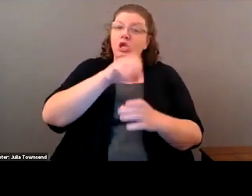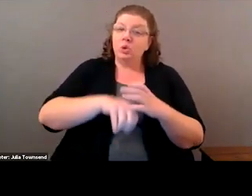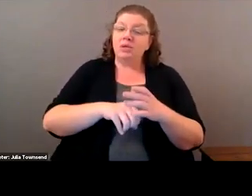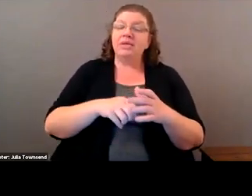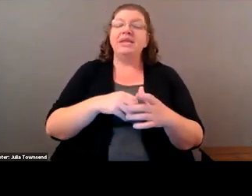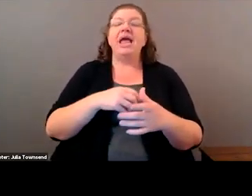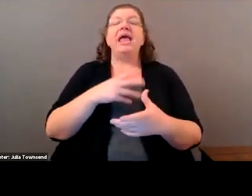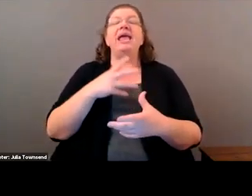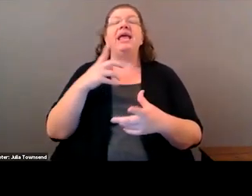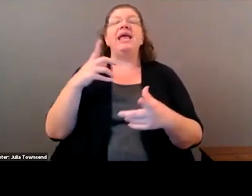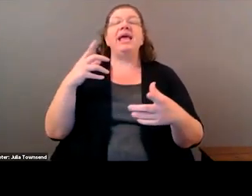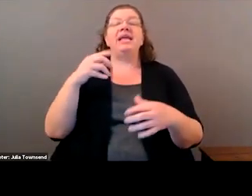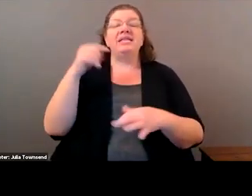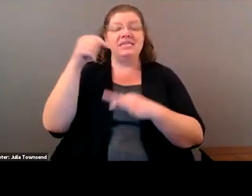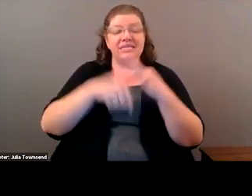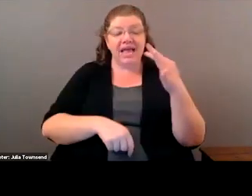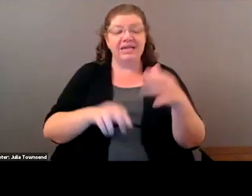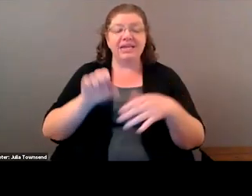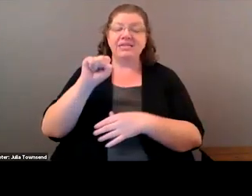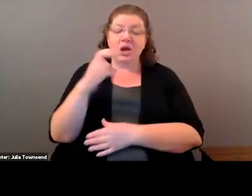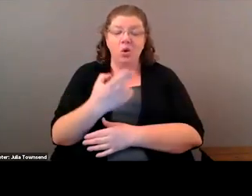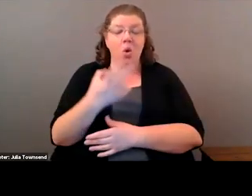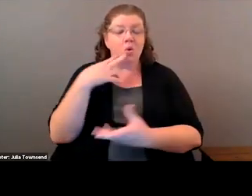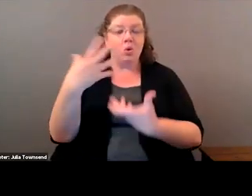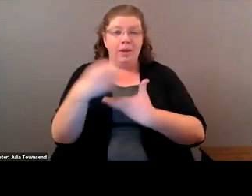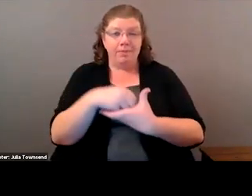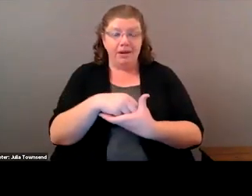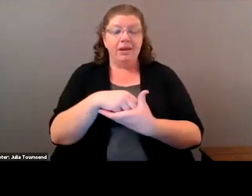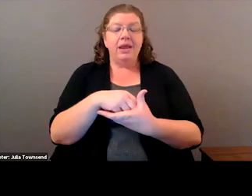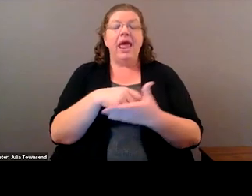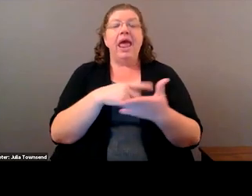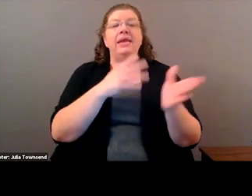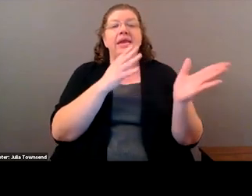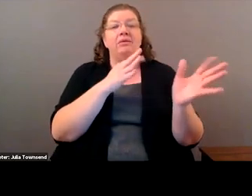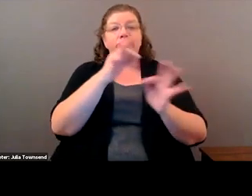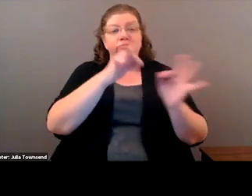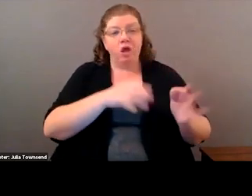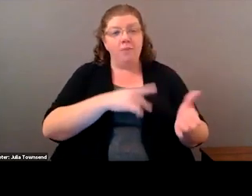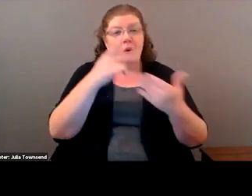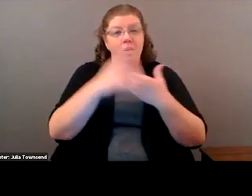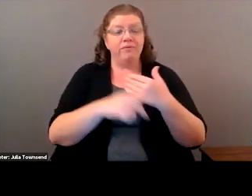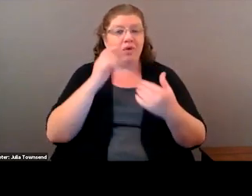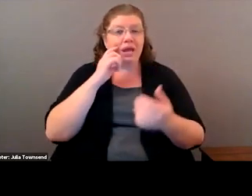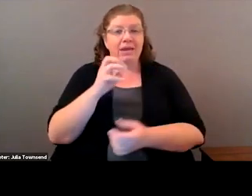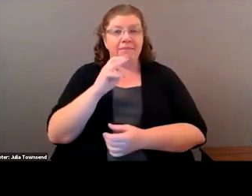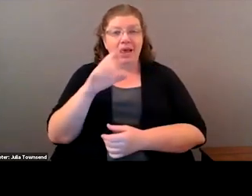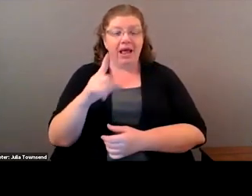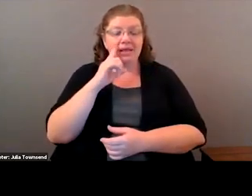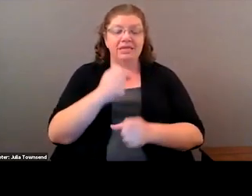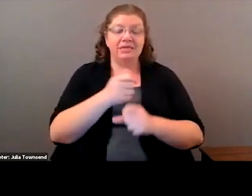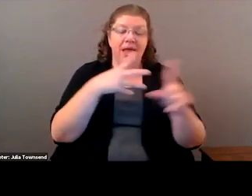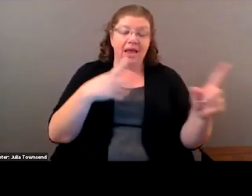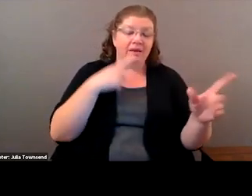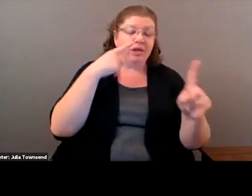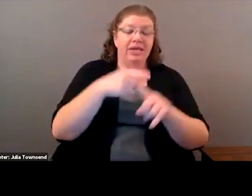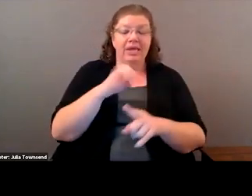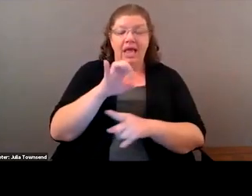meta incluyó las opiniones de muchas personas y detalla programas para estos estudiantes cómo ampliar y mejorar la